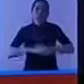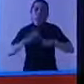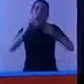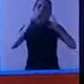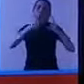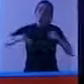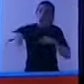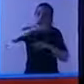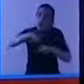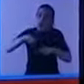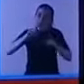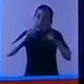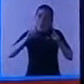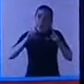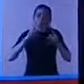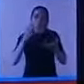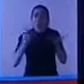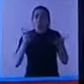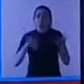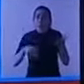atentos. ¿Vuelve más?